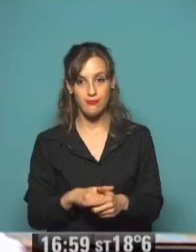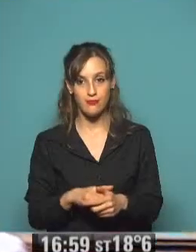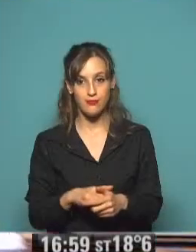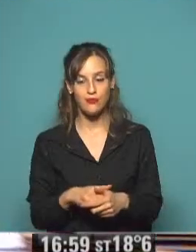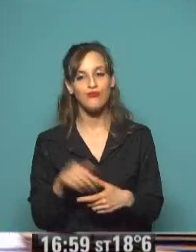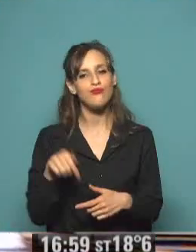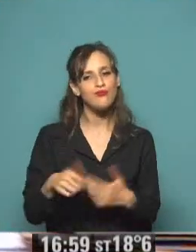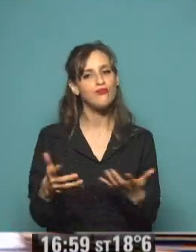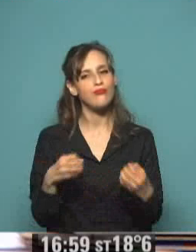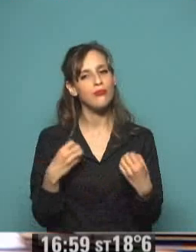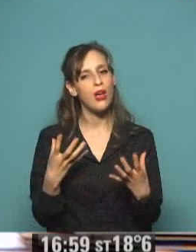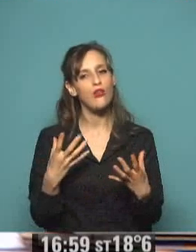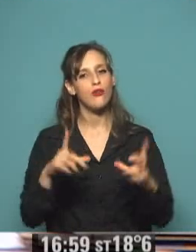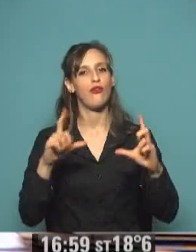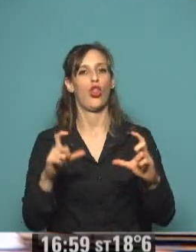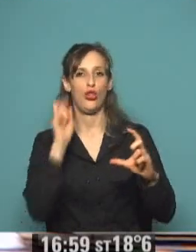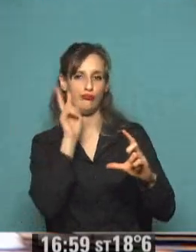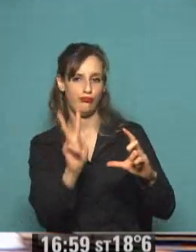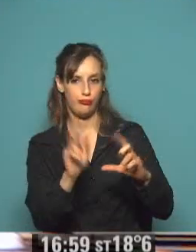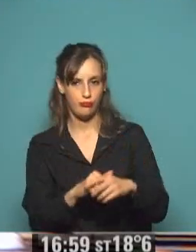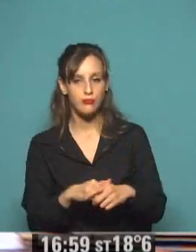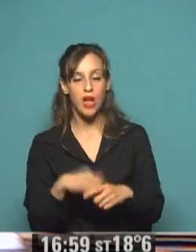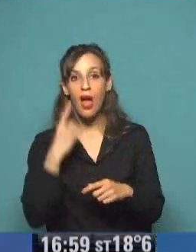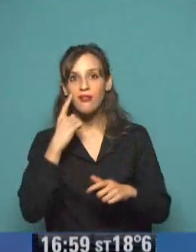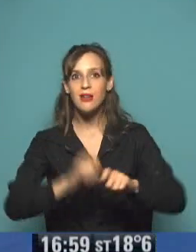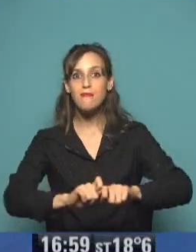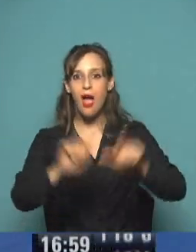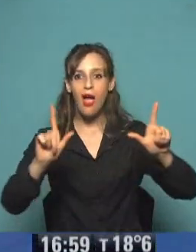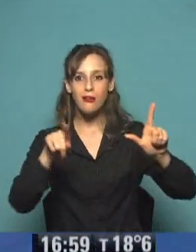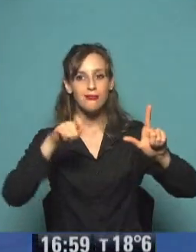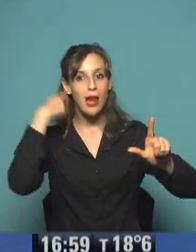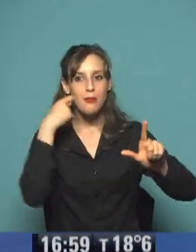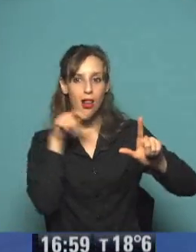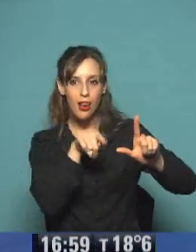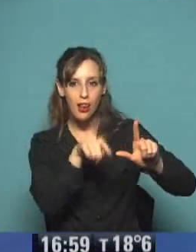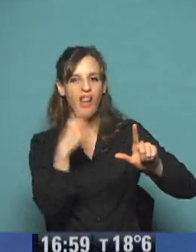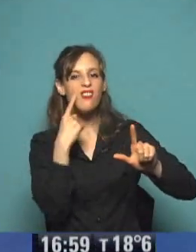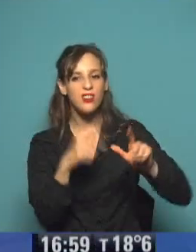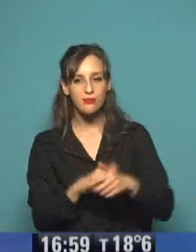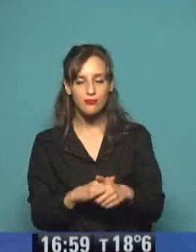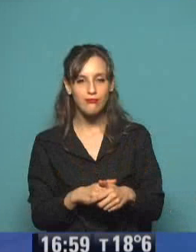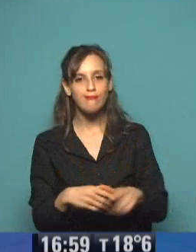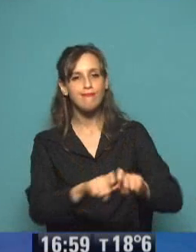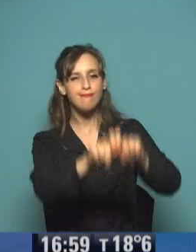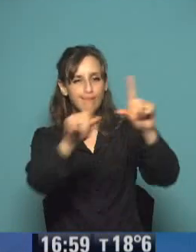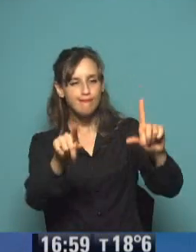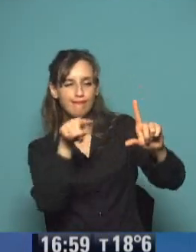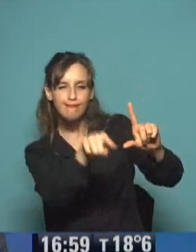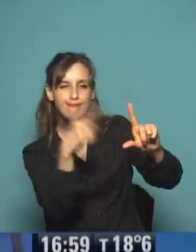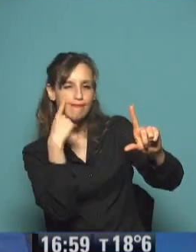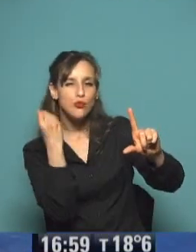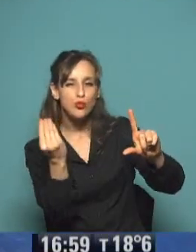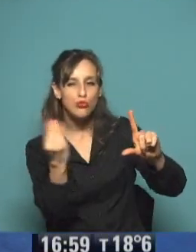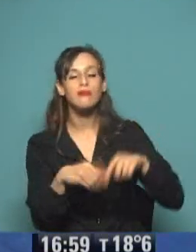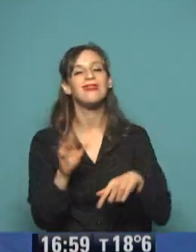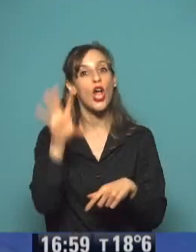les parece si vemos una foto? A ver, una foto de este animal. Y a ver qué animal podemos sacar de esa foto. ¿Se acuerdan que antes, también